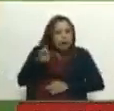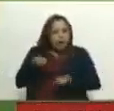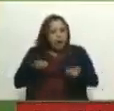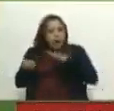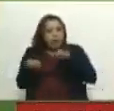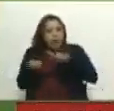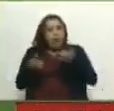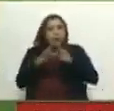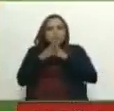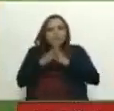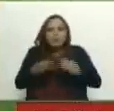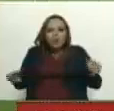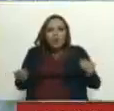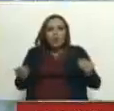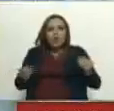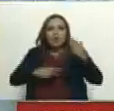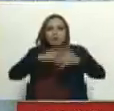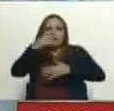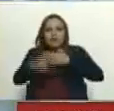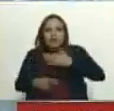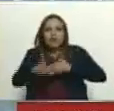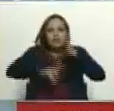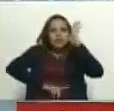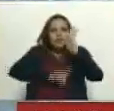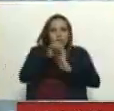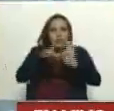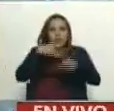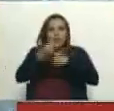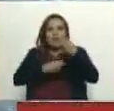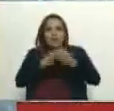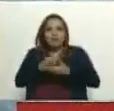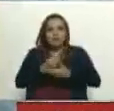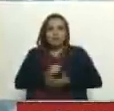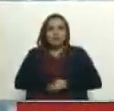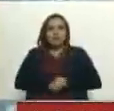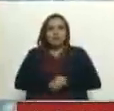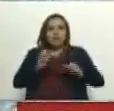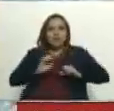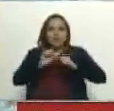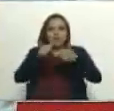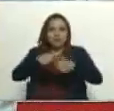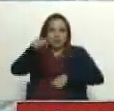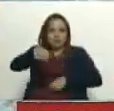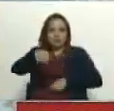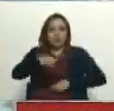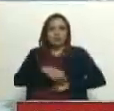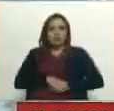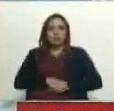de toda la planificación que vamos a realizar a partir de este momento.